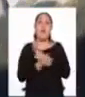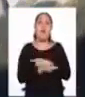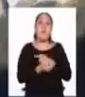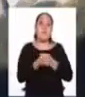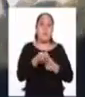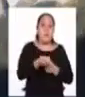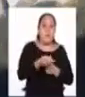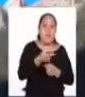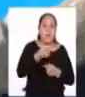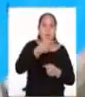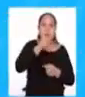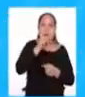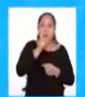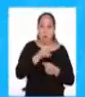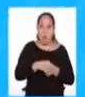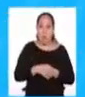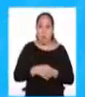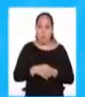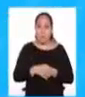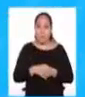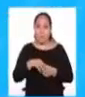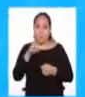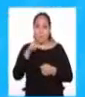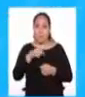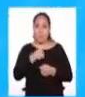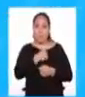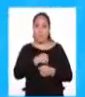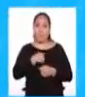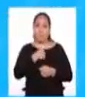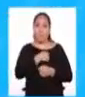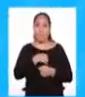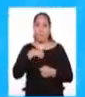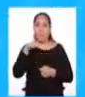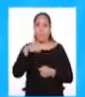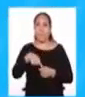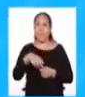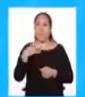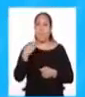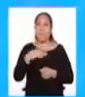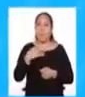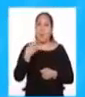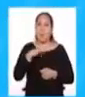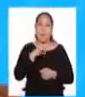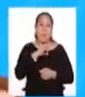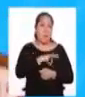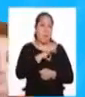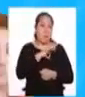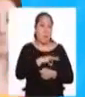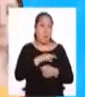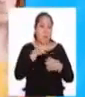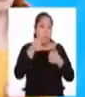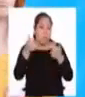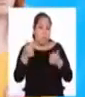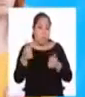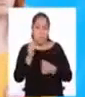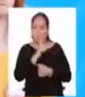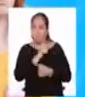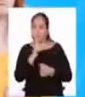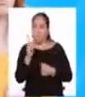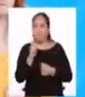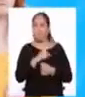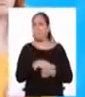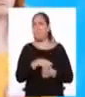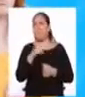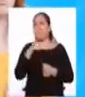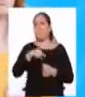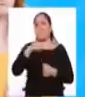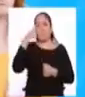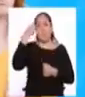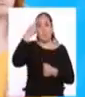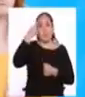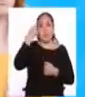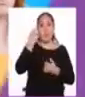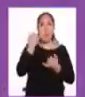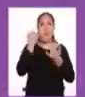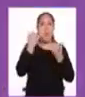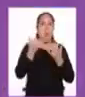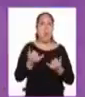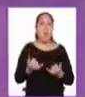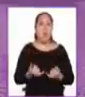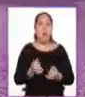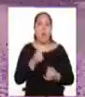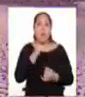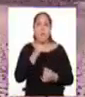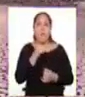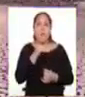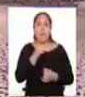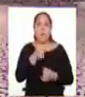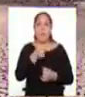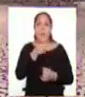proceso. Lamentablemente, este recurso no siempre es aprovechado de manera correcta. Es por eso que hoy en día, la